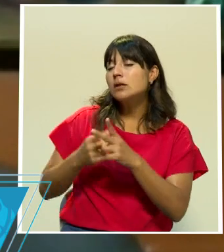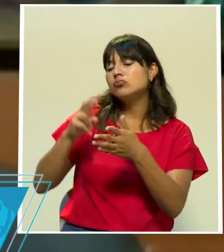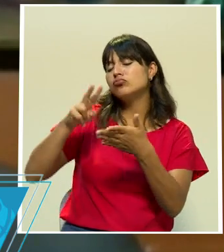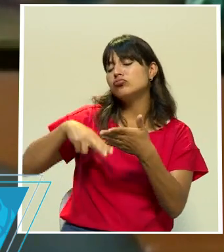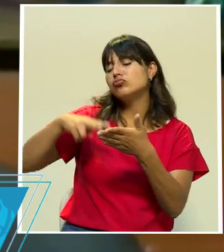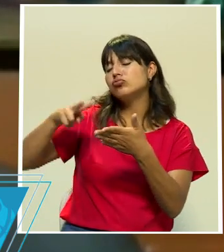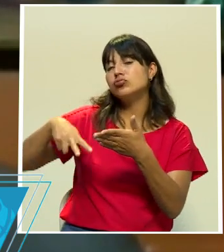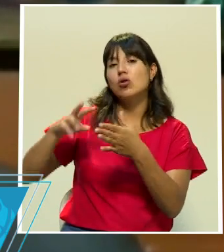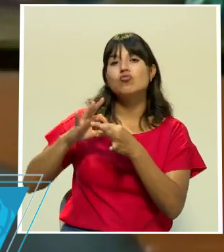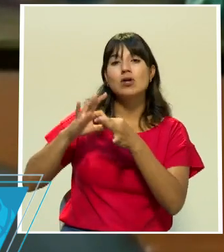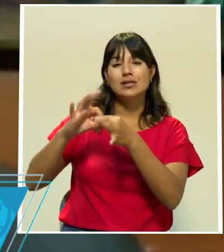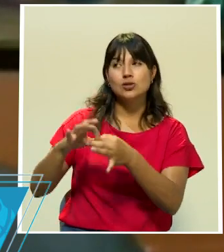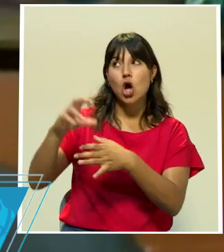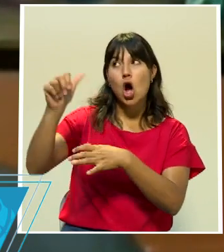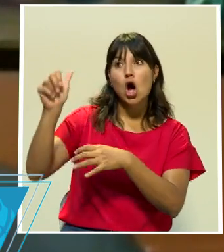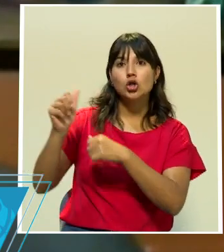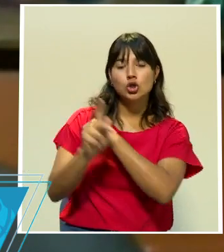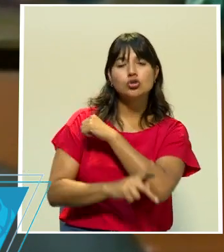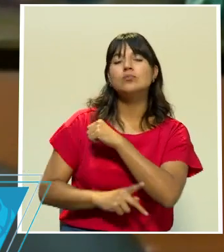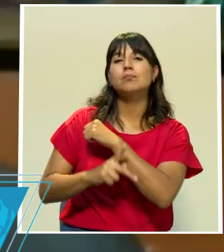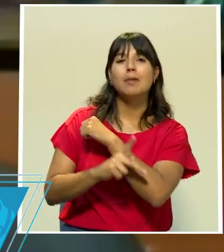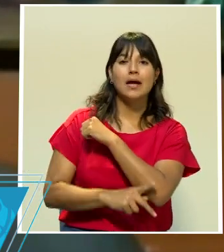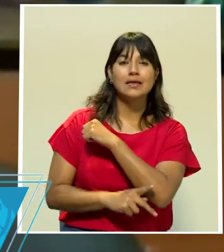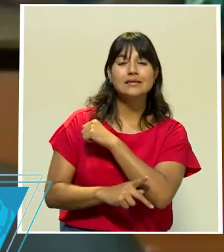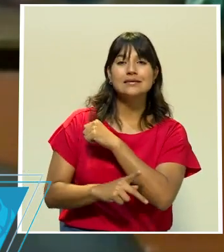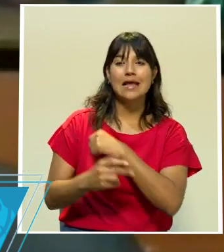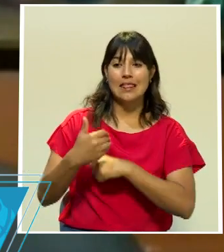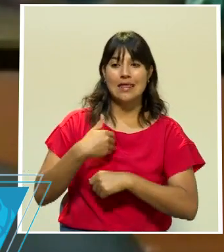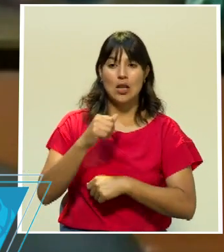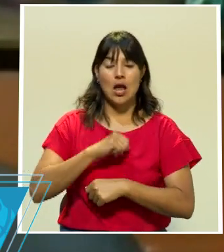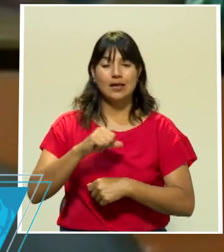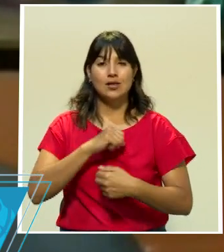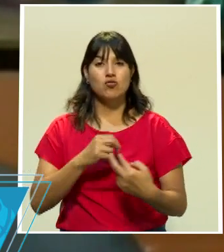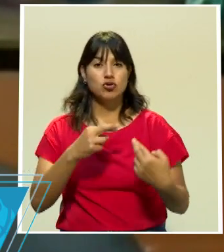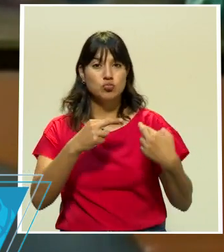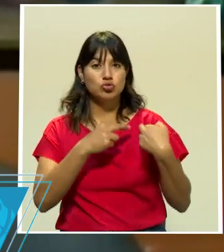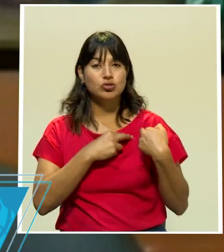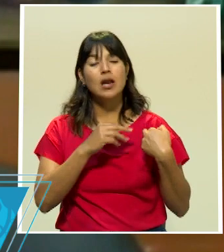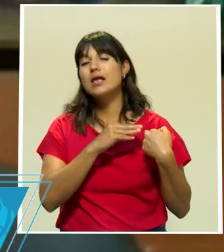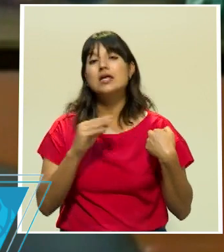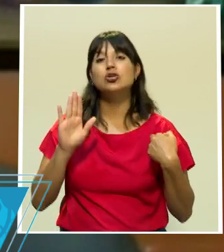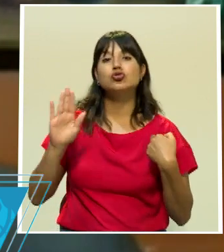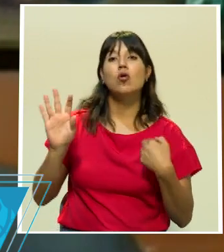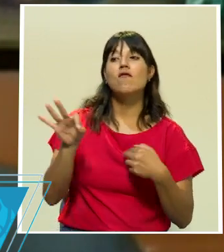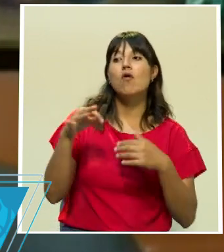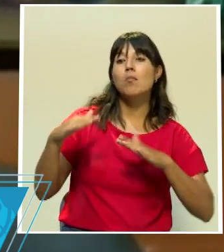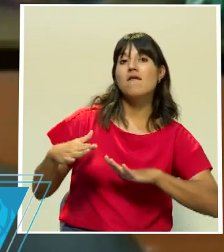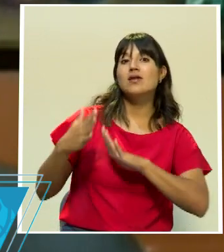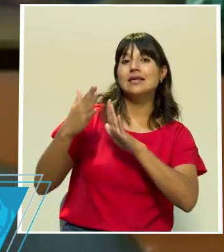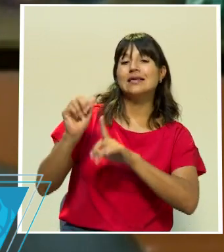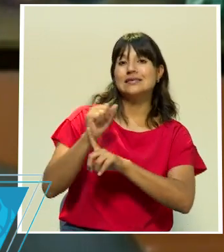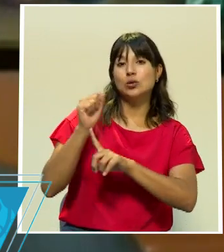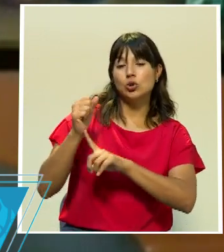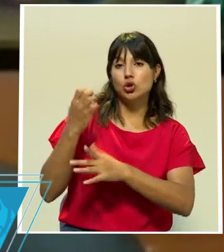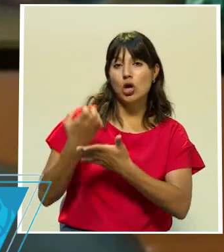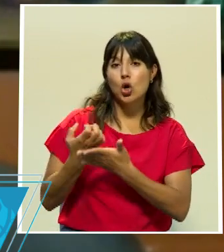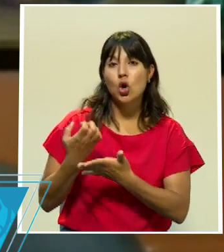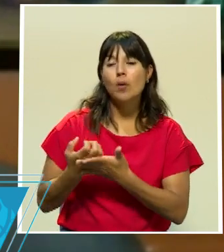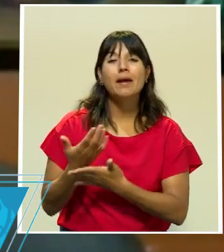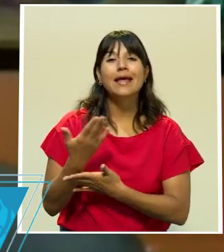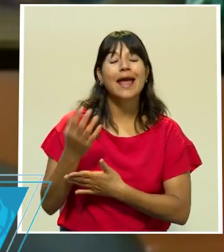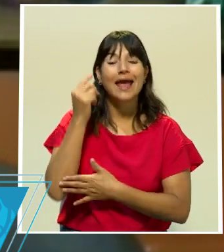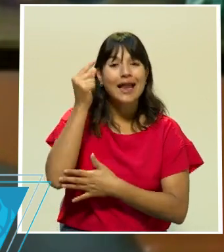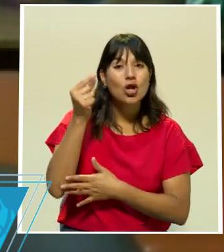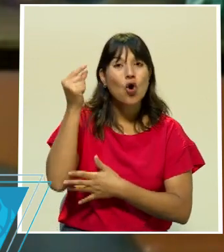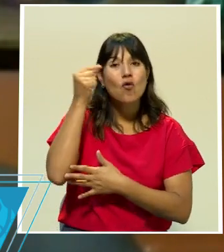sobre los países que han actuado responsablemente y la forma virtuosa de enfrentar una crisis, es que el Estado no